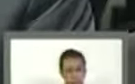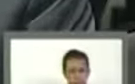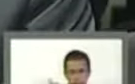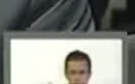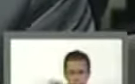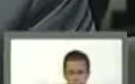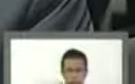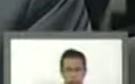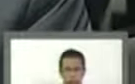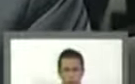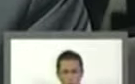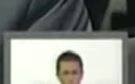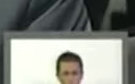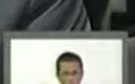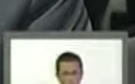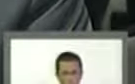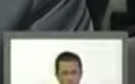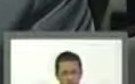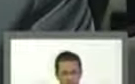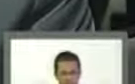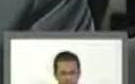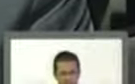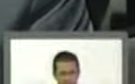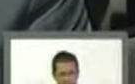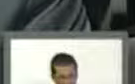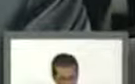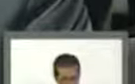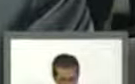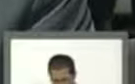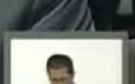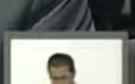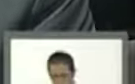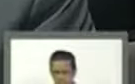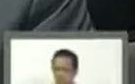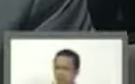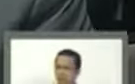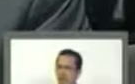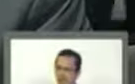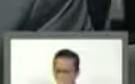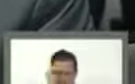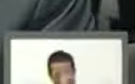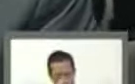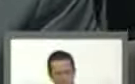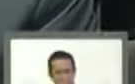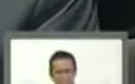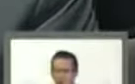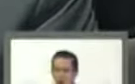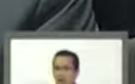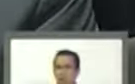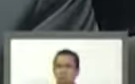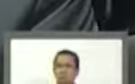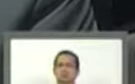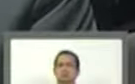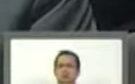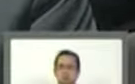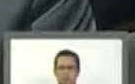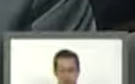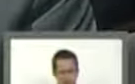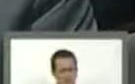puede generar a través de las tandas, me parece una opinión desafortunada. En el PRD pedimos una reconstrucción digna para el Istmo